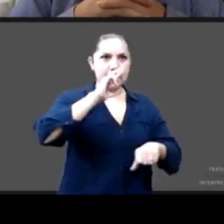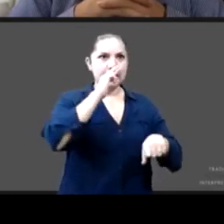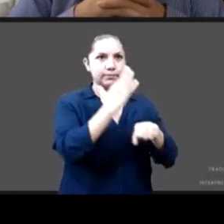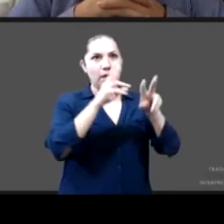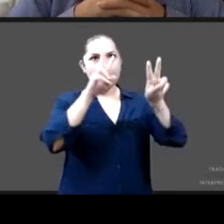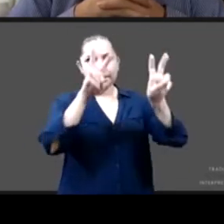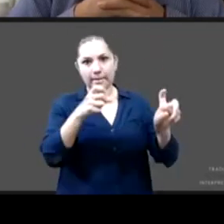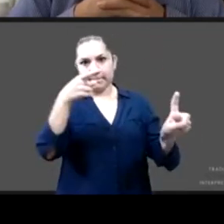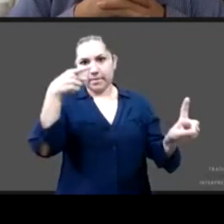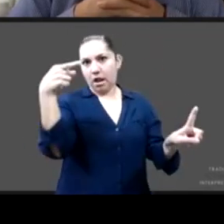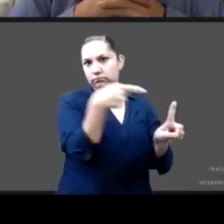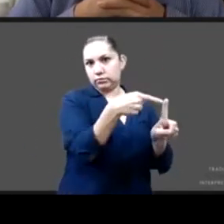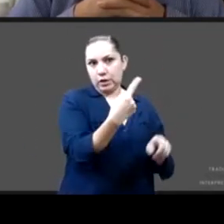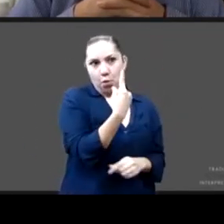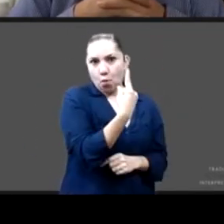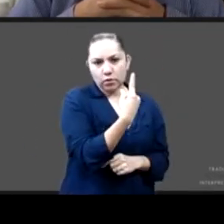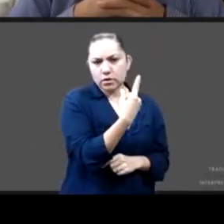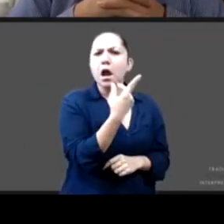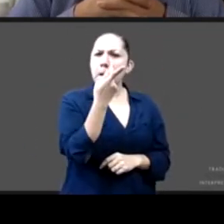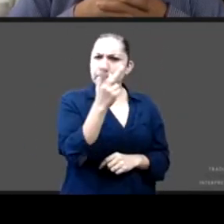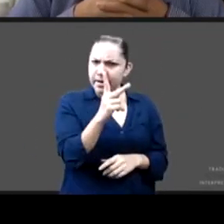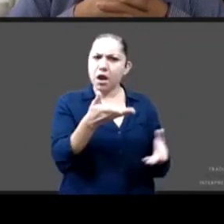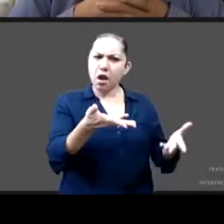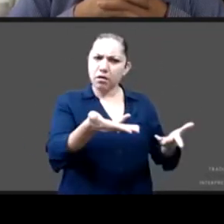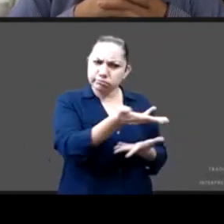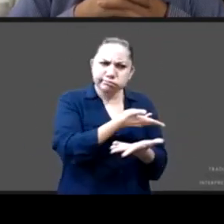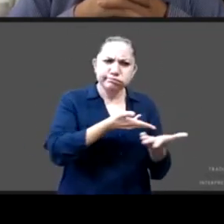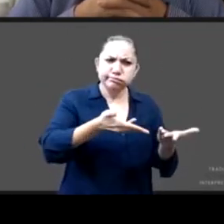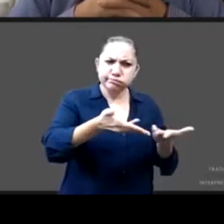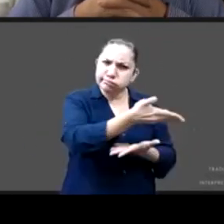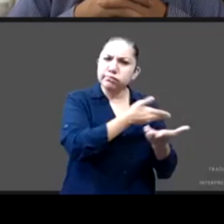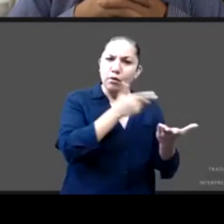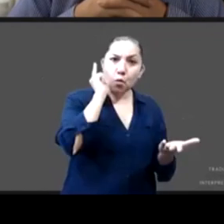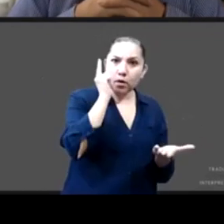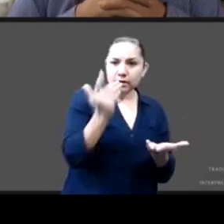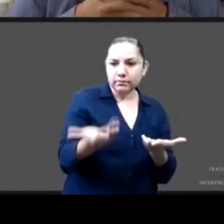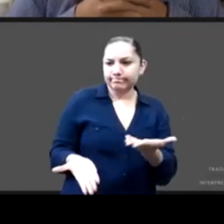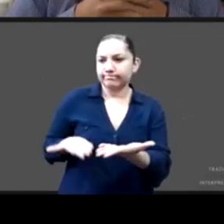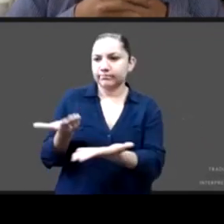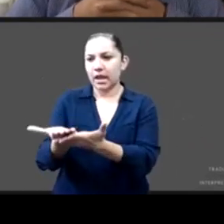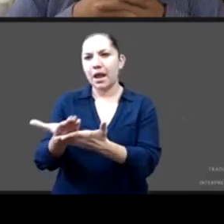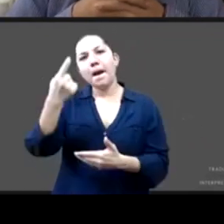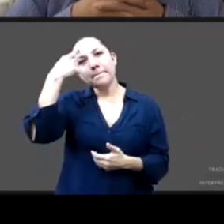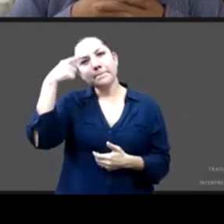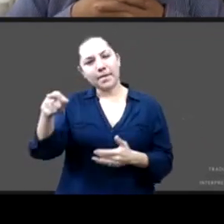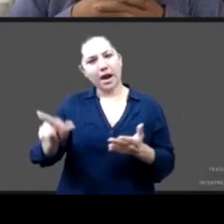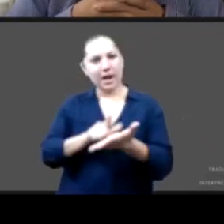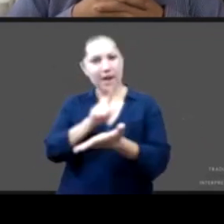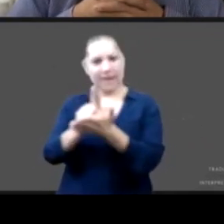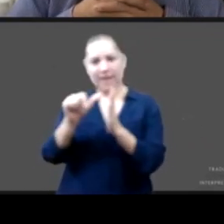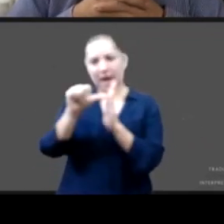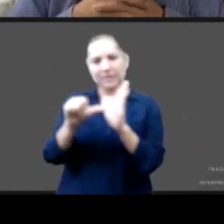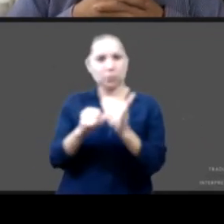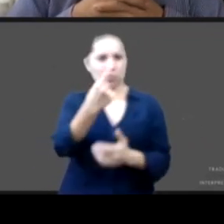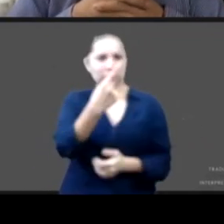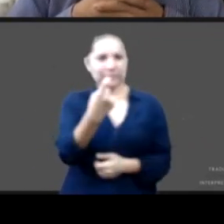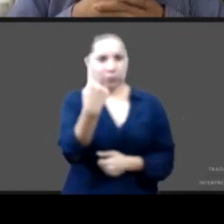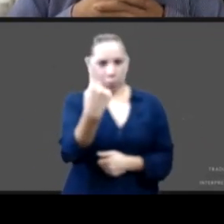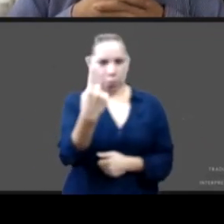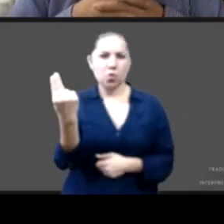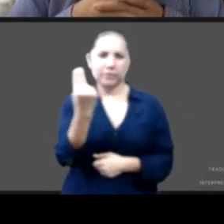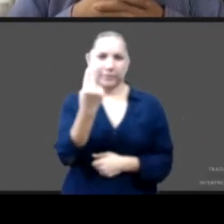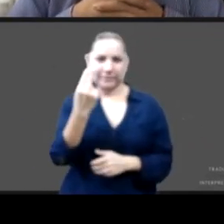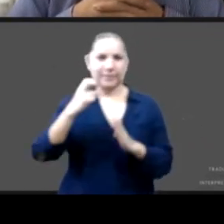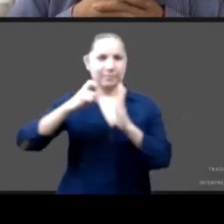iniciativa para reformar este artículo 101 de la ley y decir con detalle qué es lo